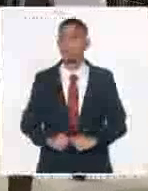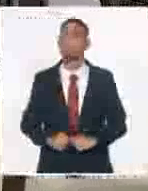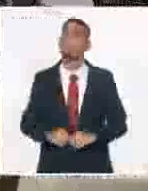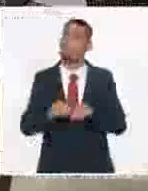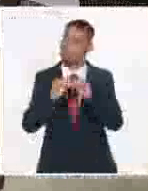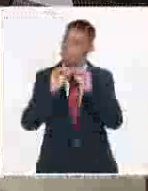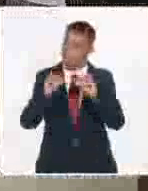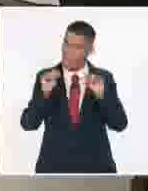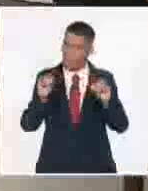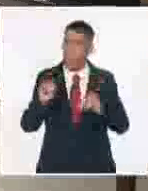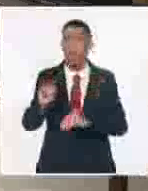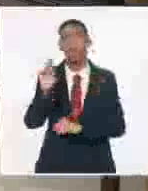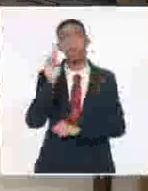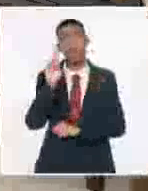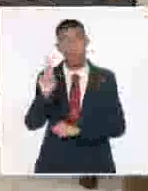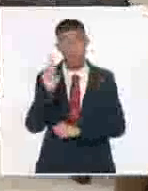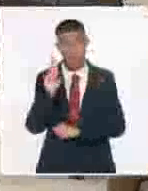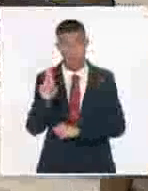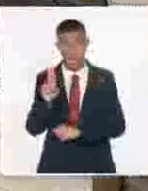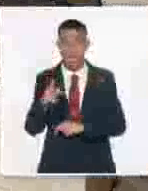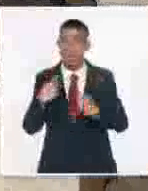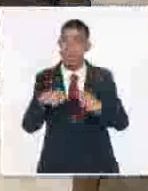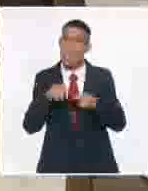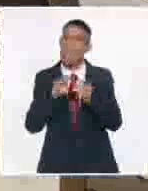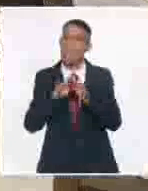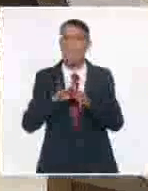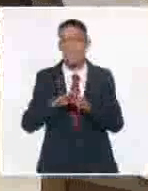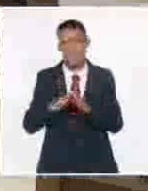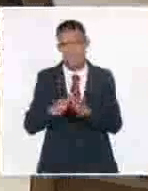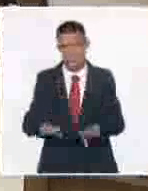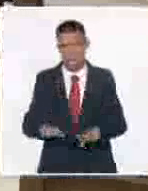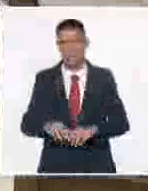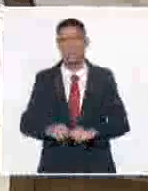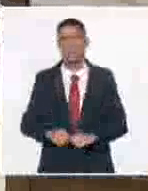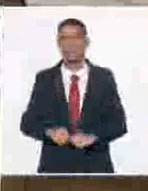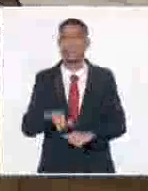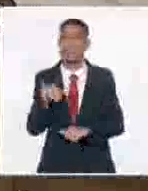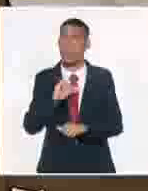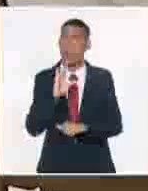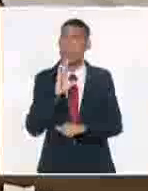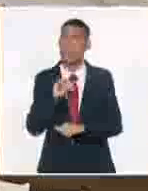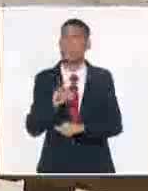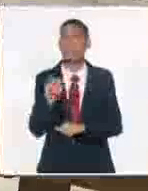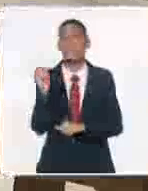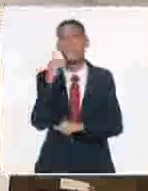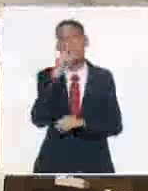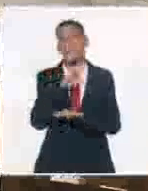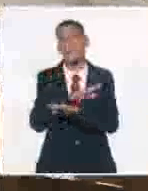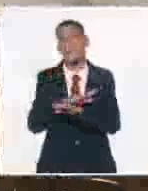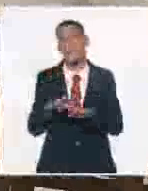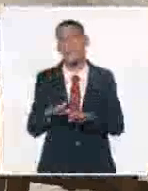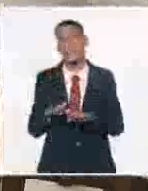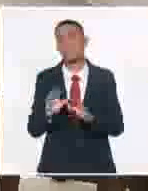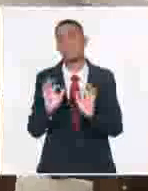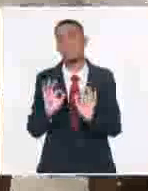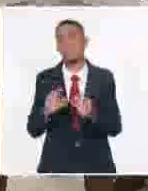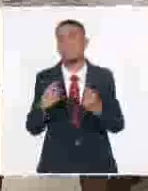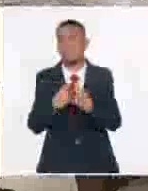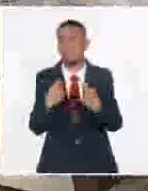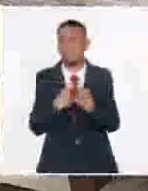llamado urgente al cese al fuego, reclama poner fin a la retórica